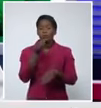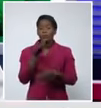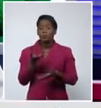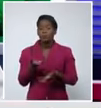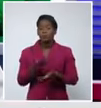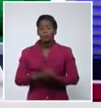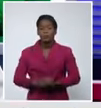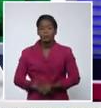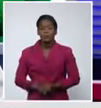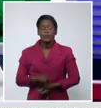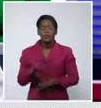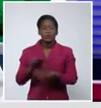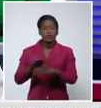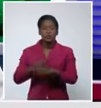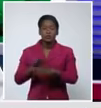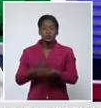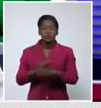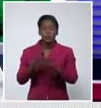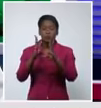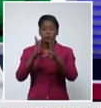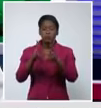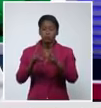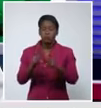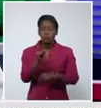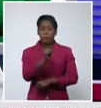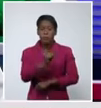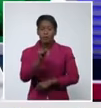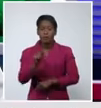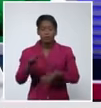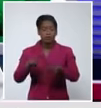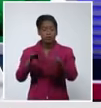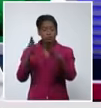el número de personas que han tenido COVID en el mundo ascienda